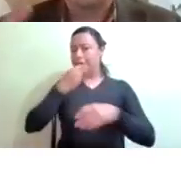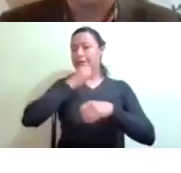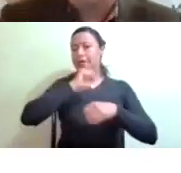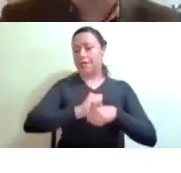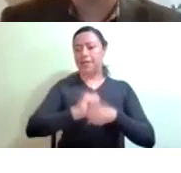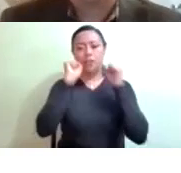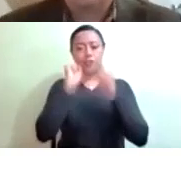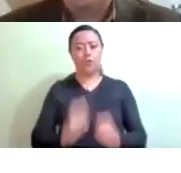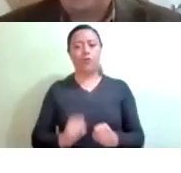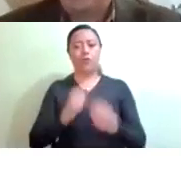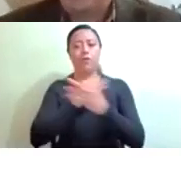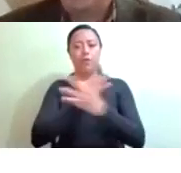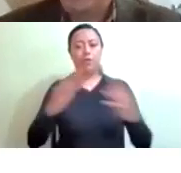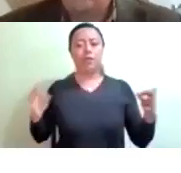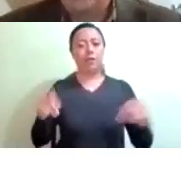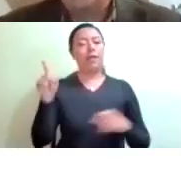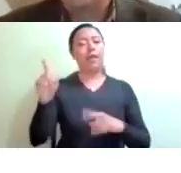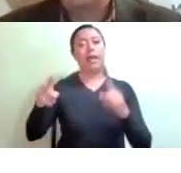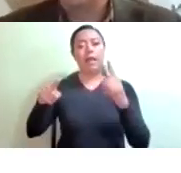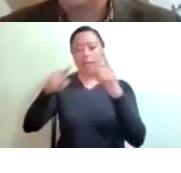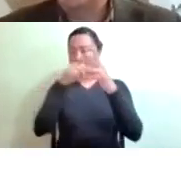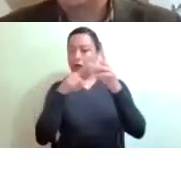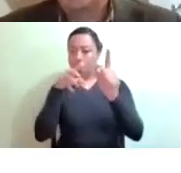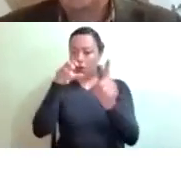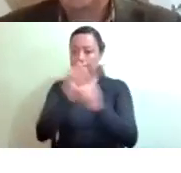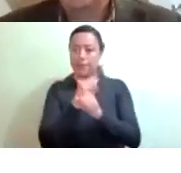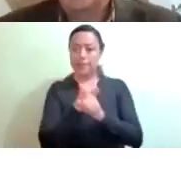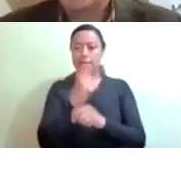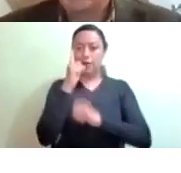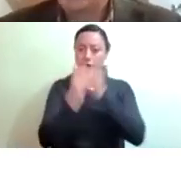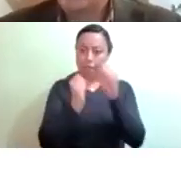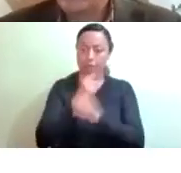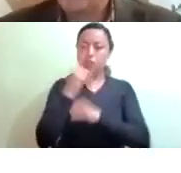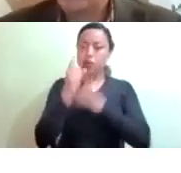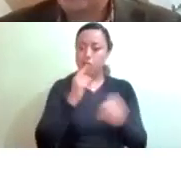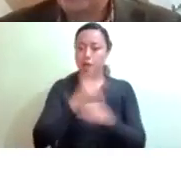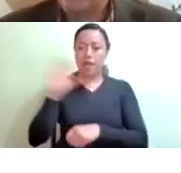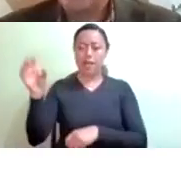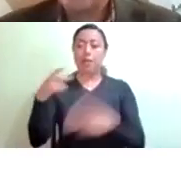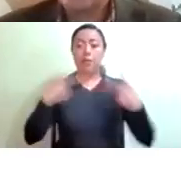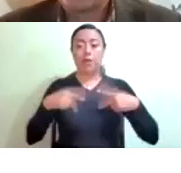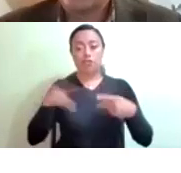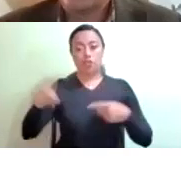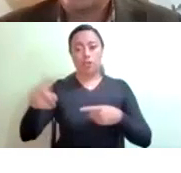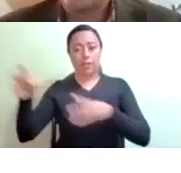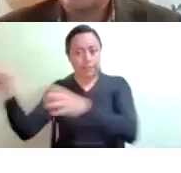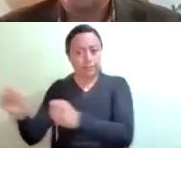que incluso puso una meta anual de detenciones hace ya varios años, pues, pero